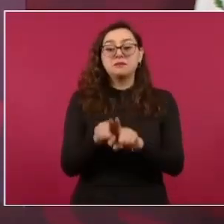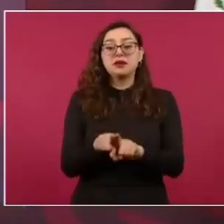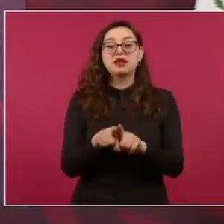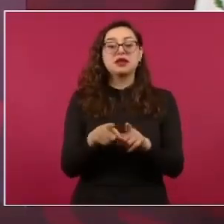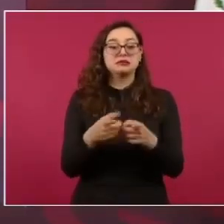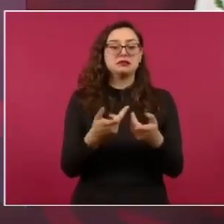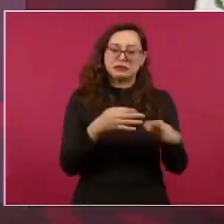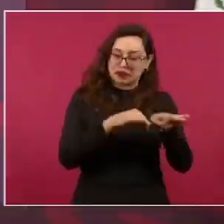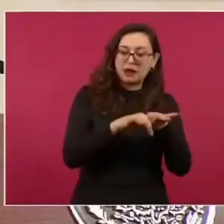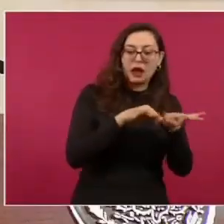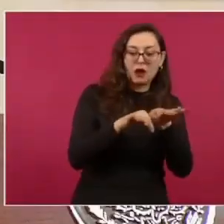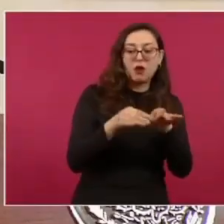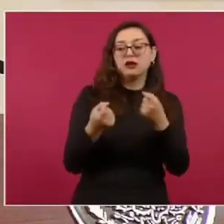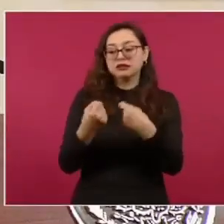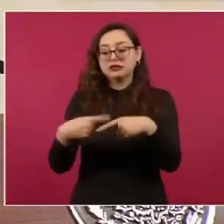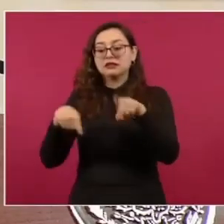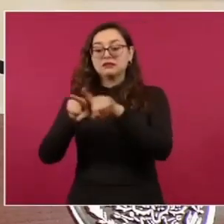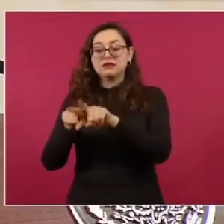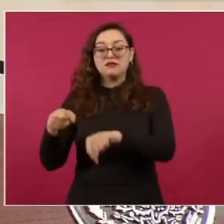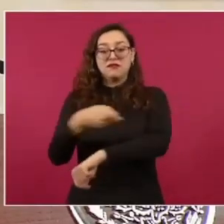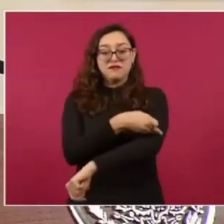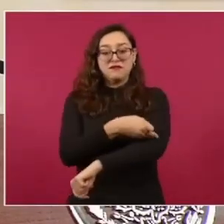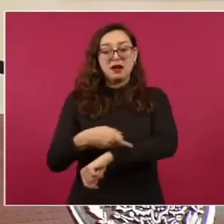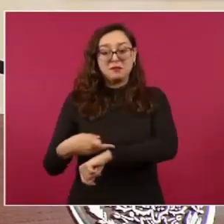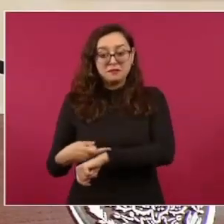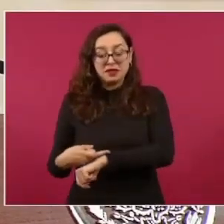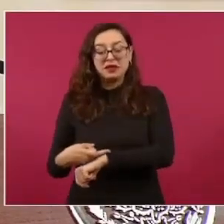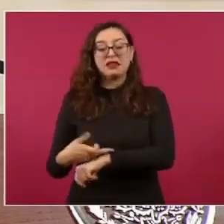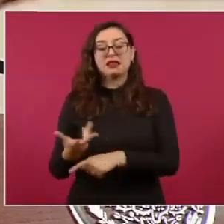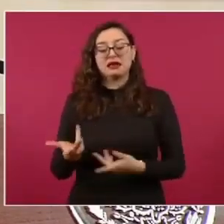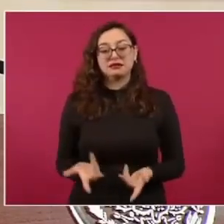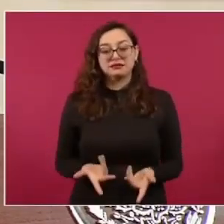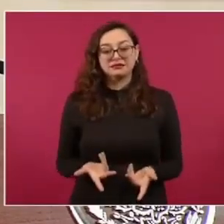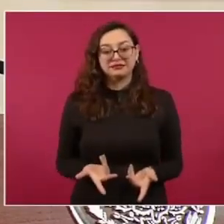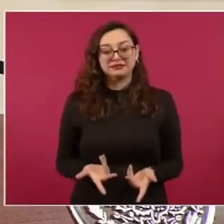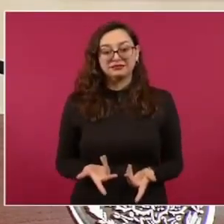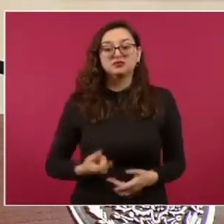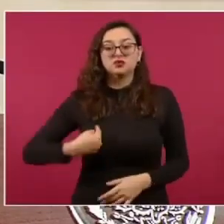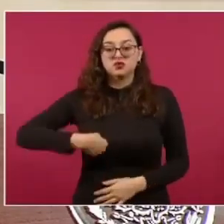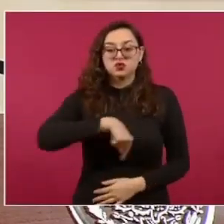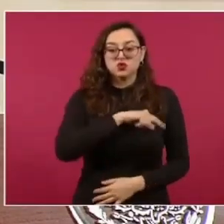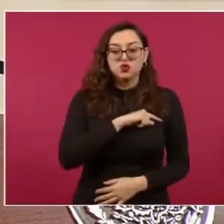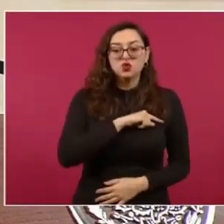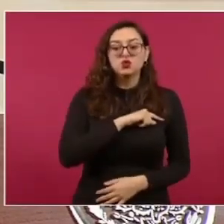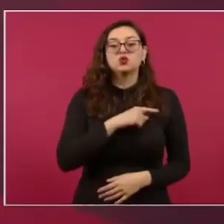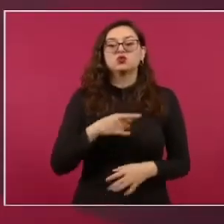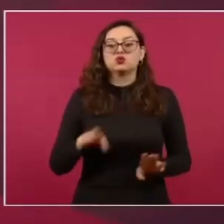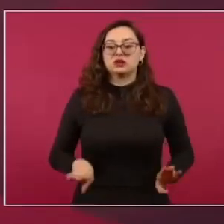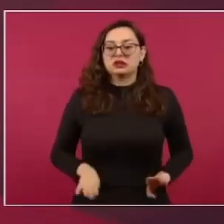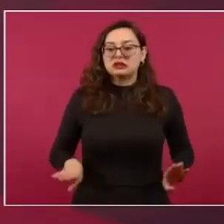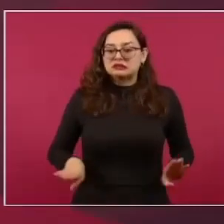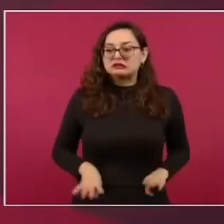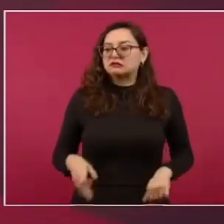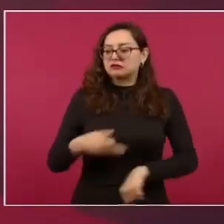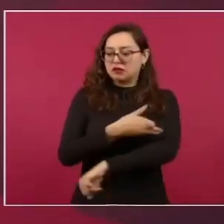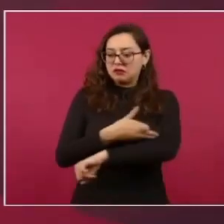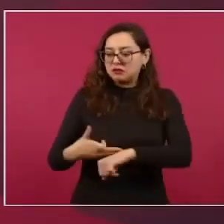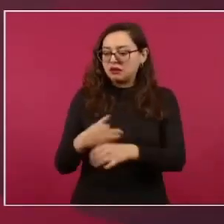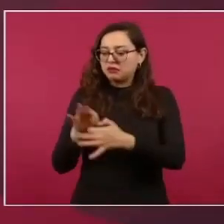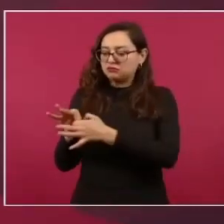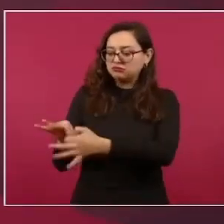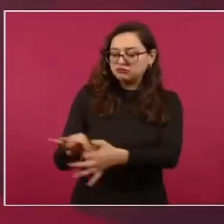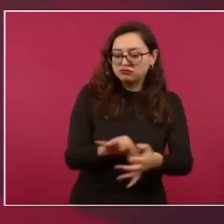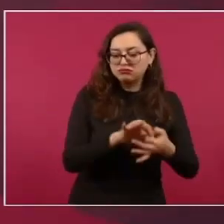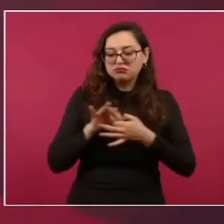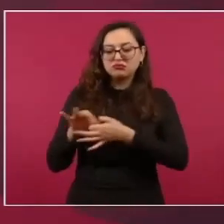de la familia mexicana. ¿Por qué somos así los mexicanos? ¿Por qué la